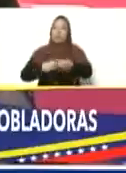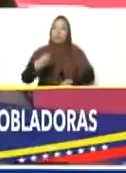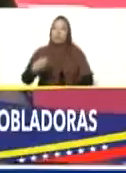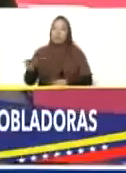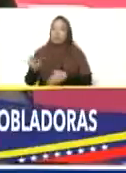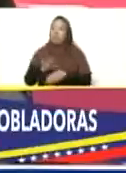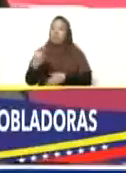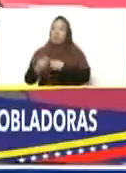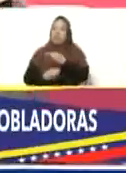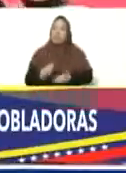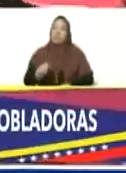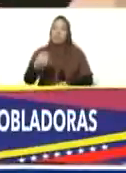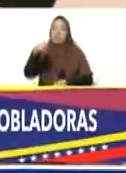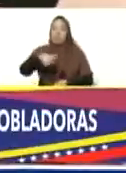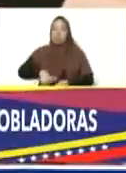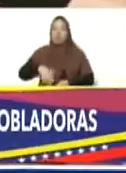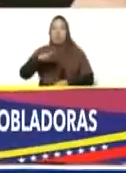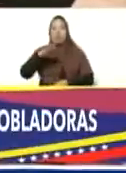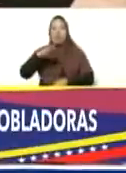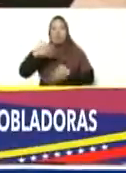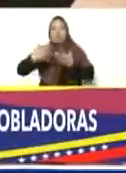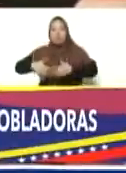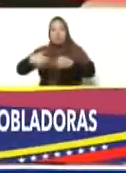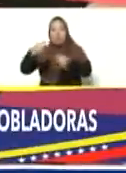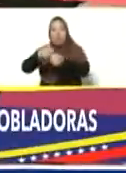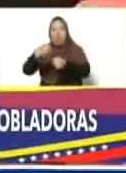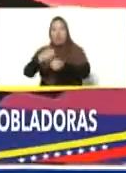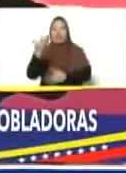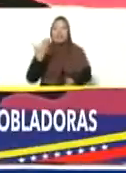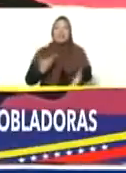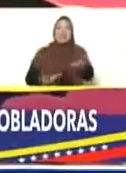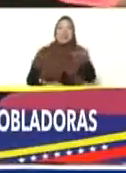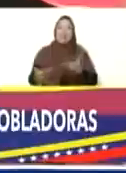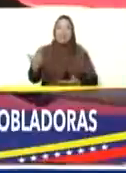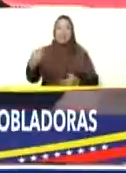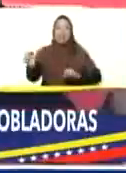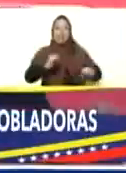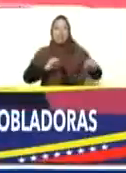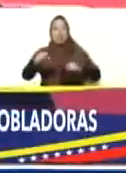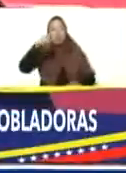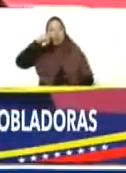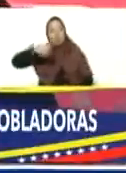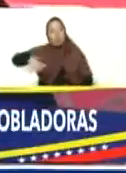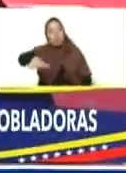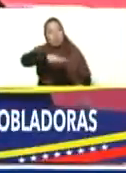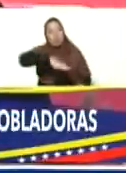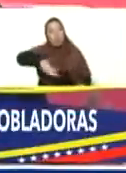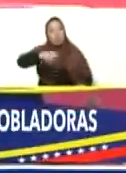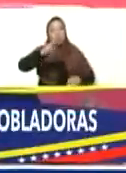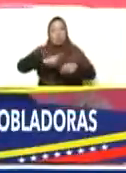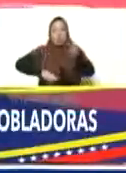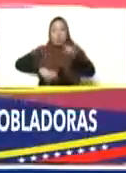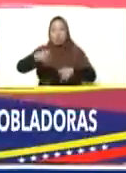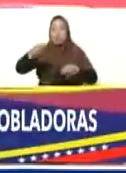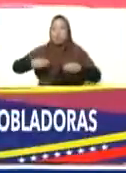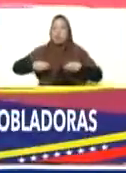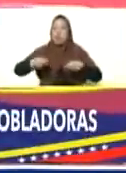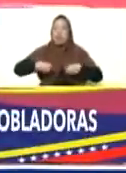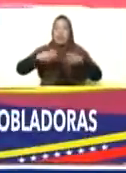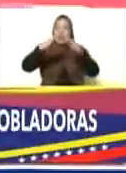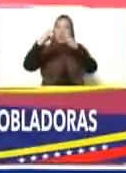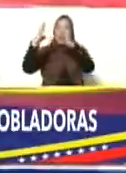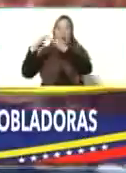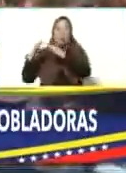fábricas de fábricas las fábricas madres y cómo ponerle al servicio del movimiento de pobladores del pueblo consumidor de vivienda